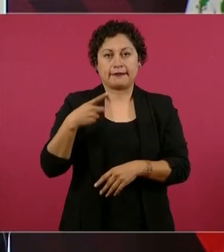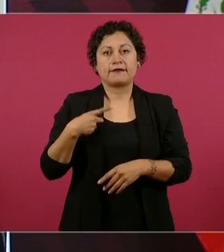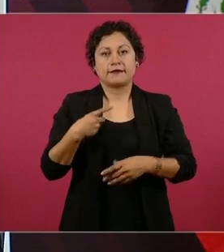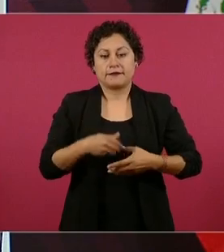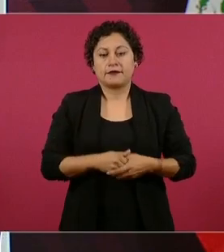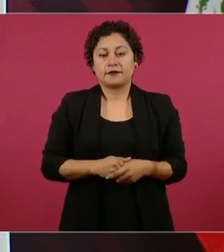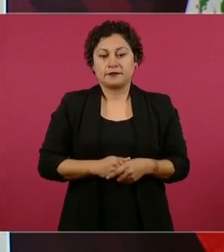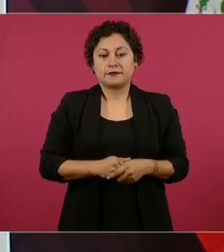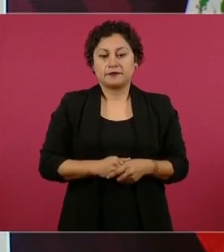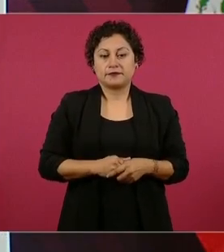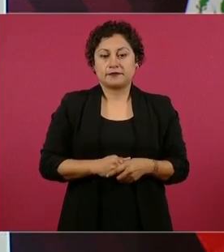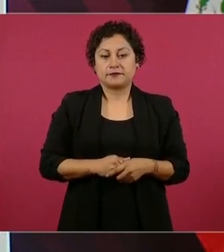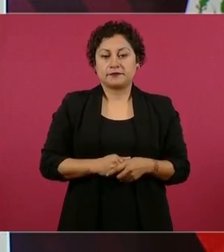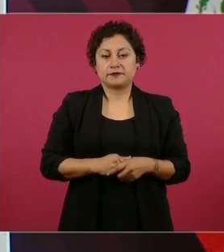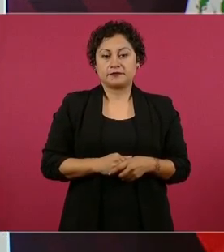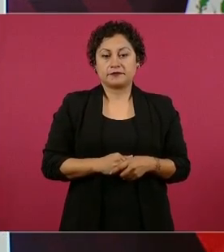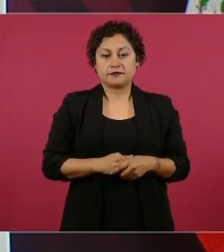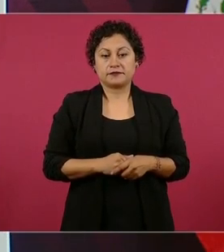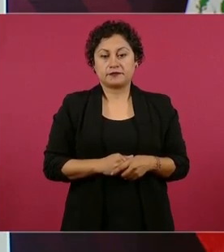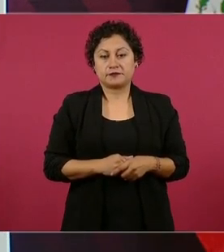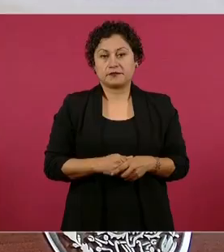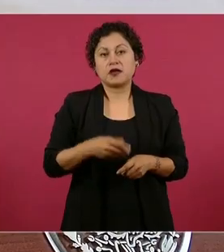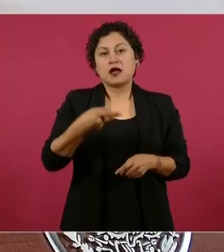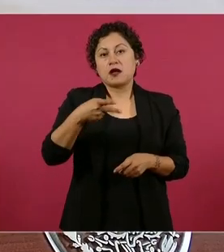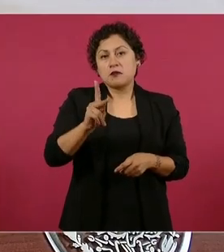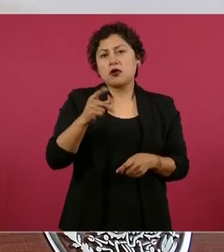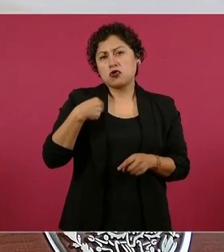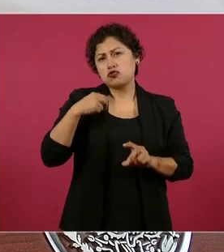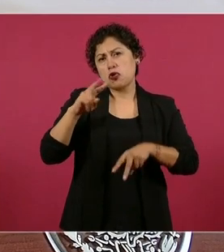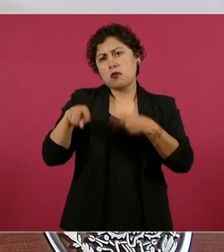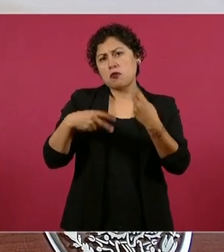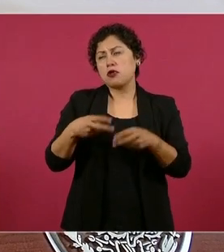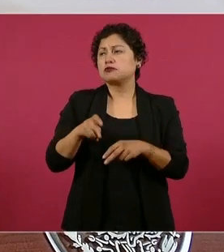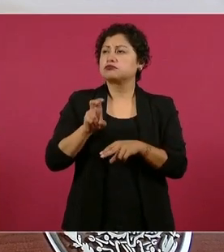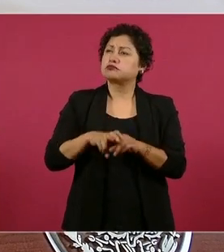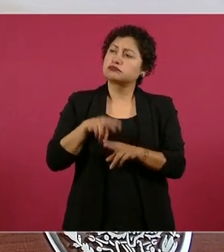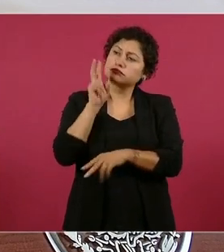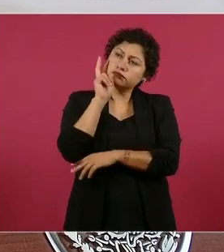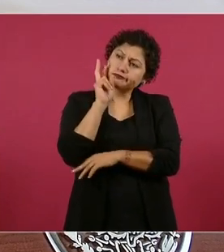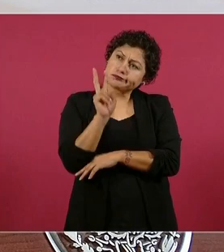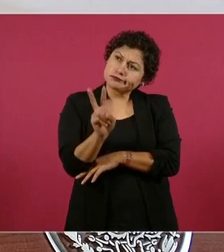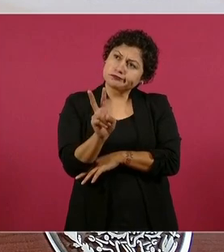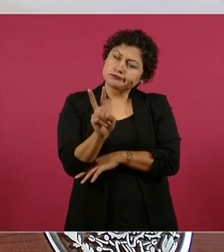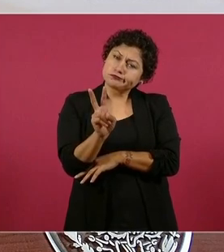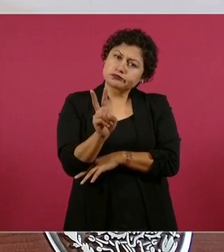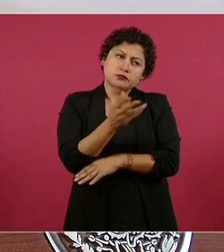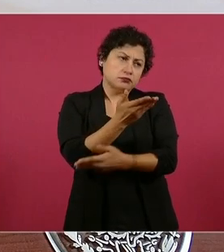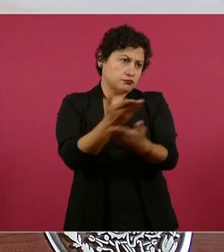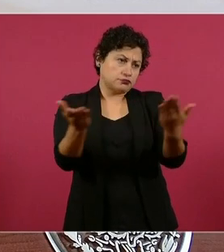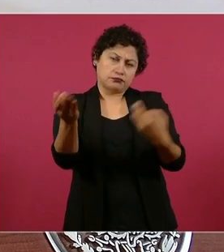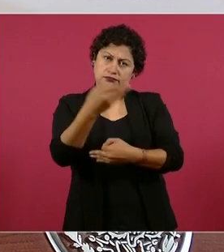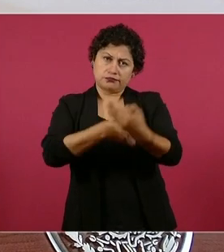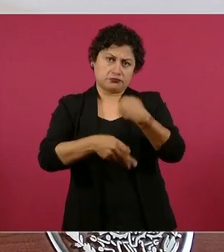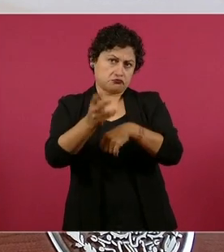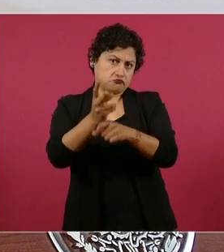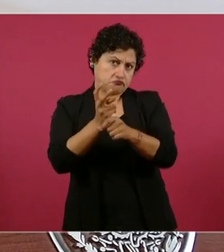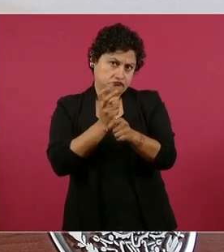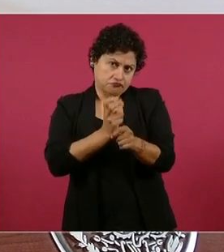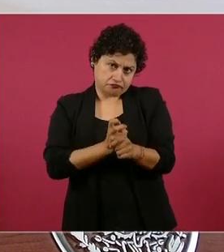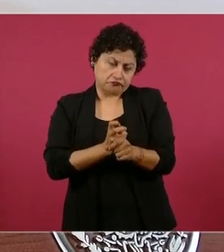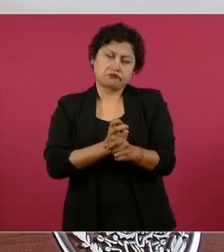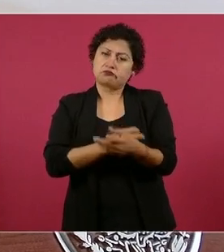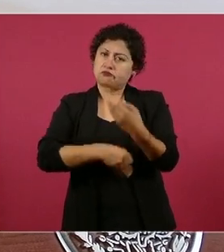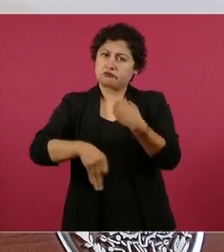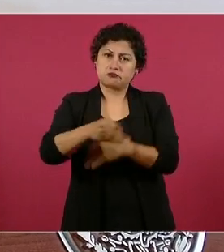Pero yo voy a ir de escucha y están invitados,